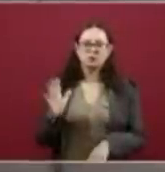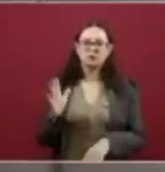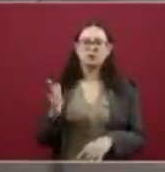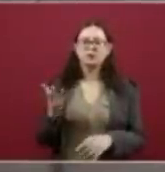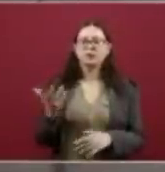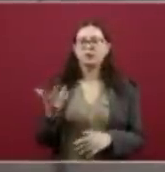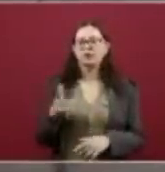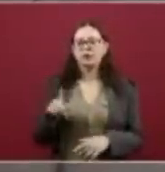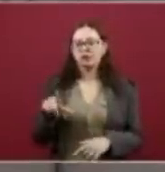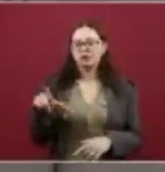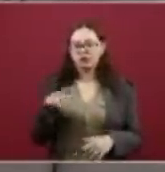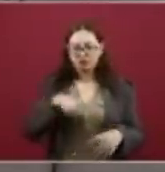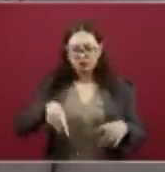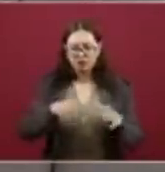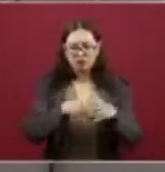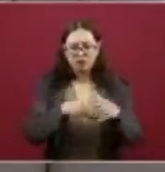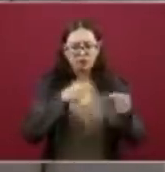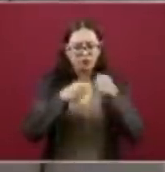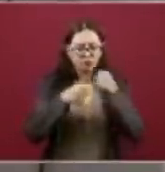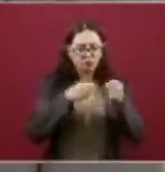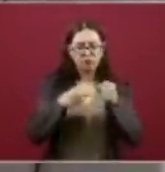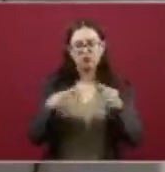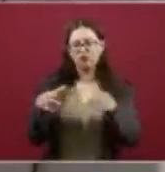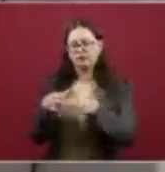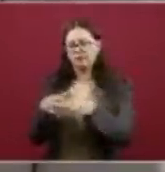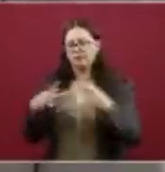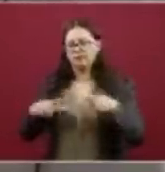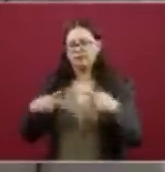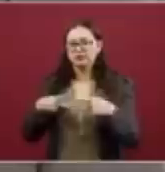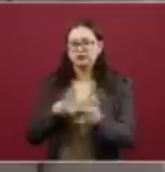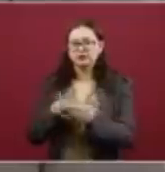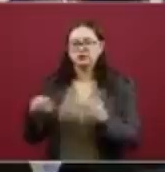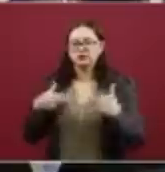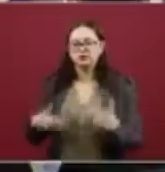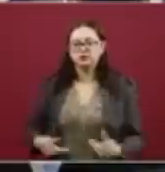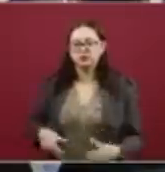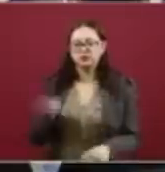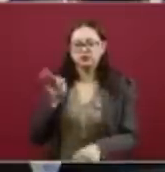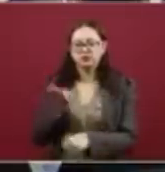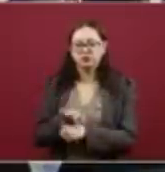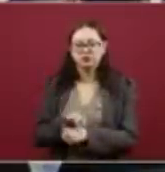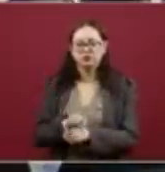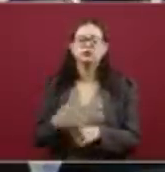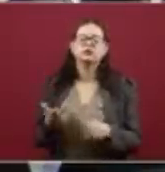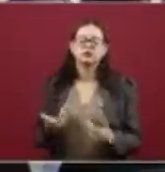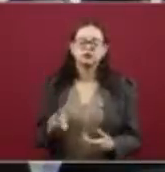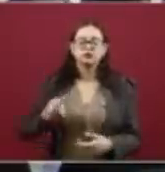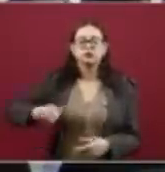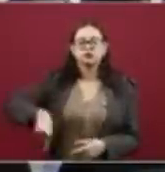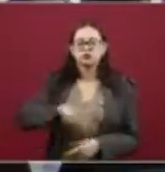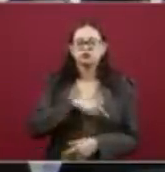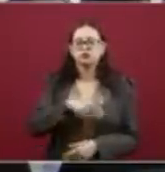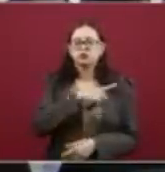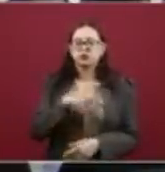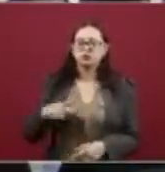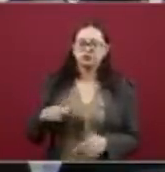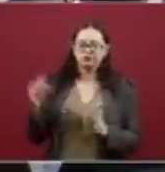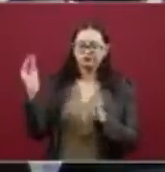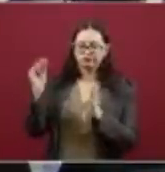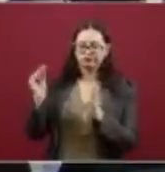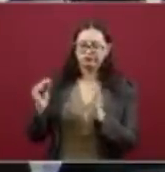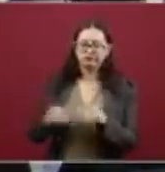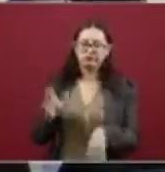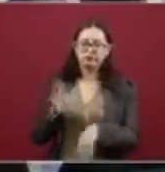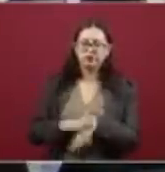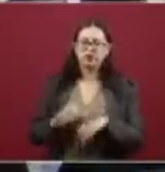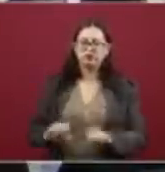gremio periodístico y por parte de los defensores de derechos humanos, y necesitamos fortalecer, sin lugar a dudas, los